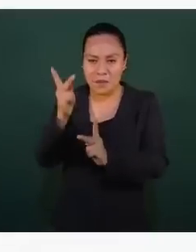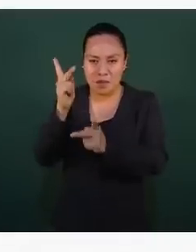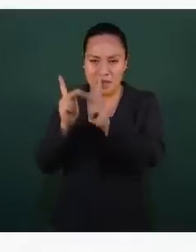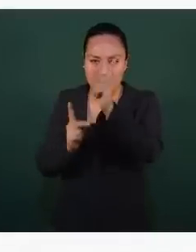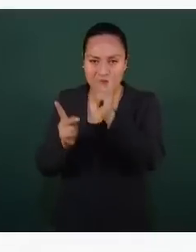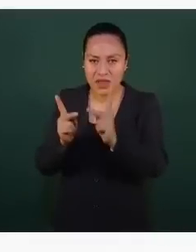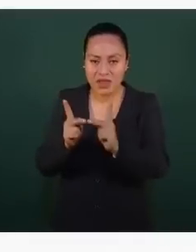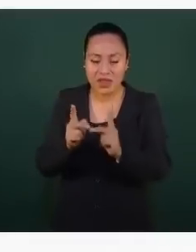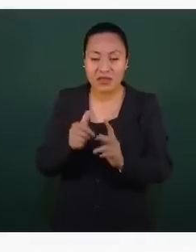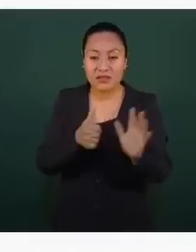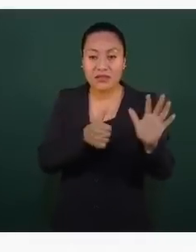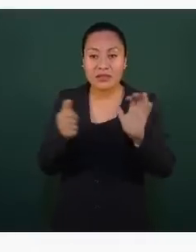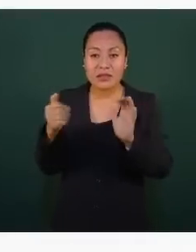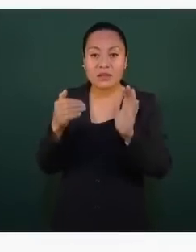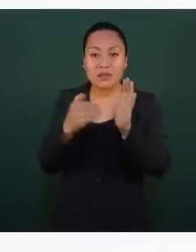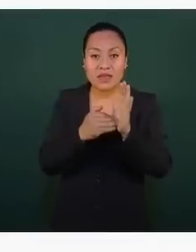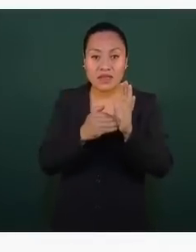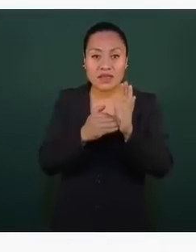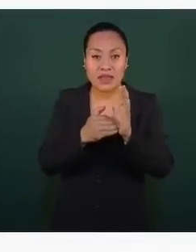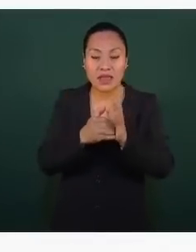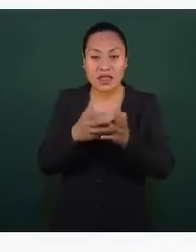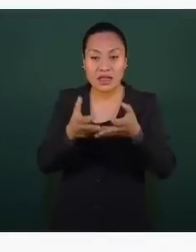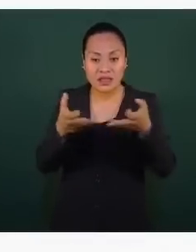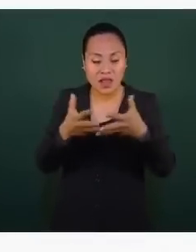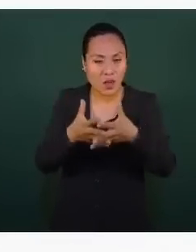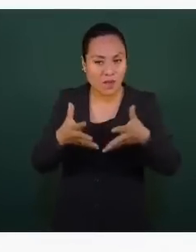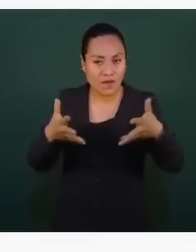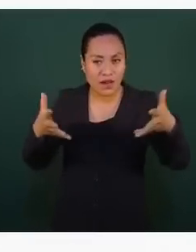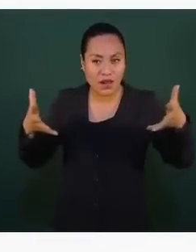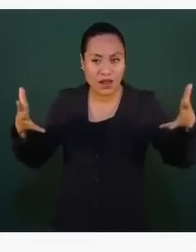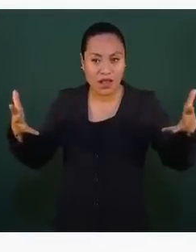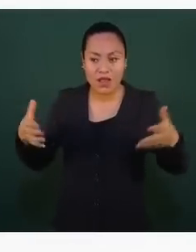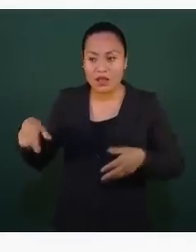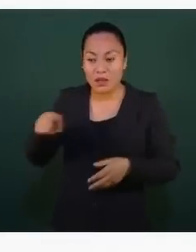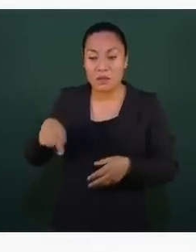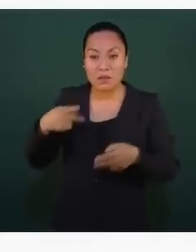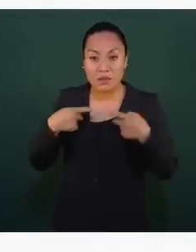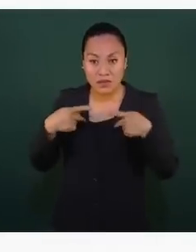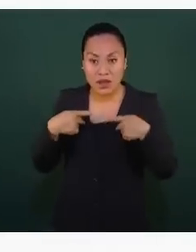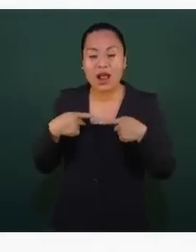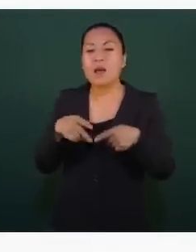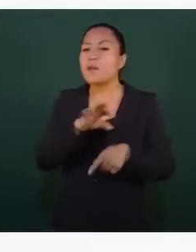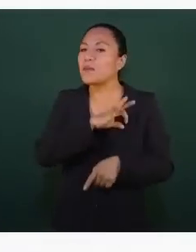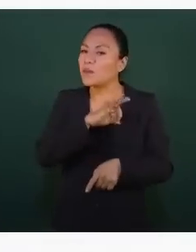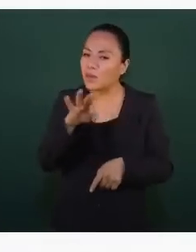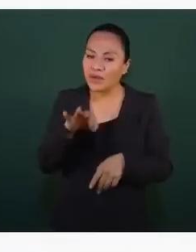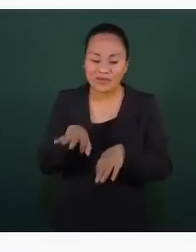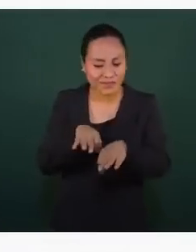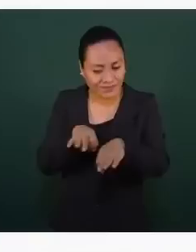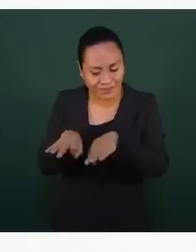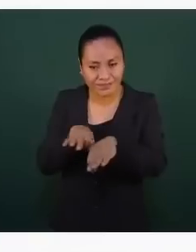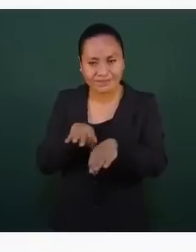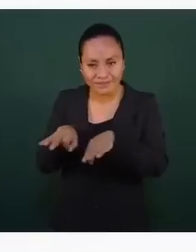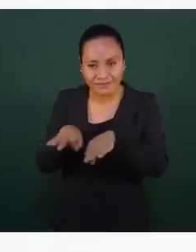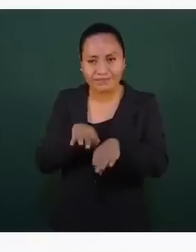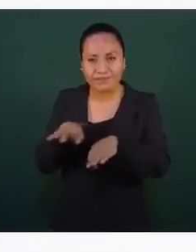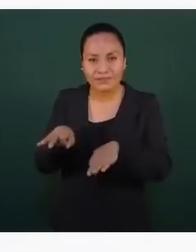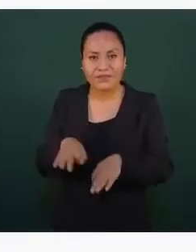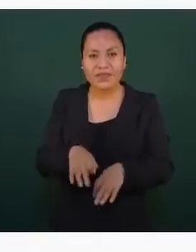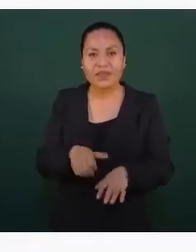600.000 hectáreas y se daría empleo a